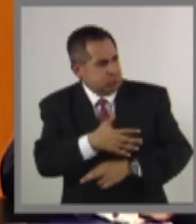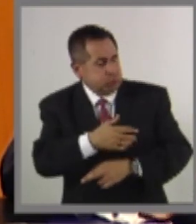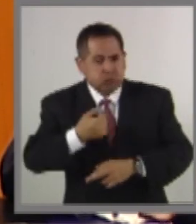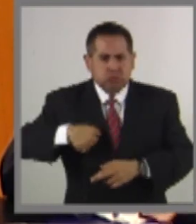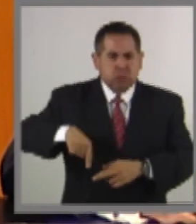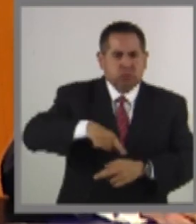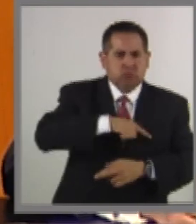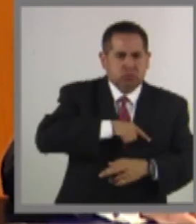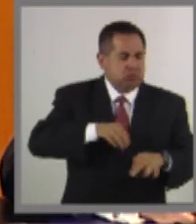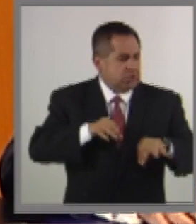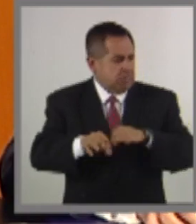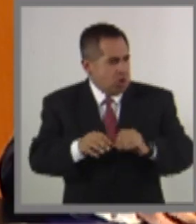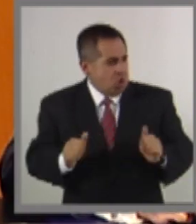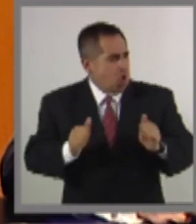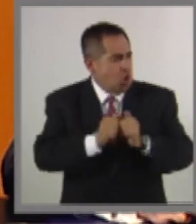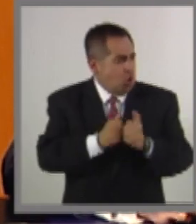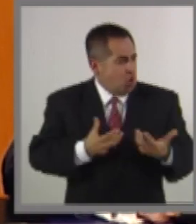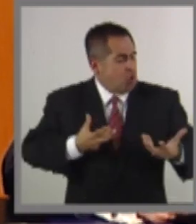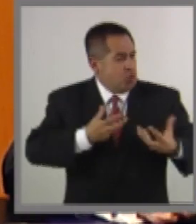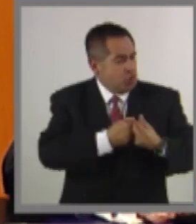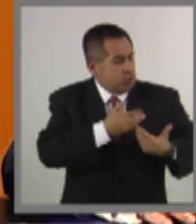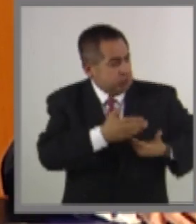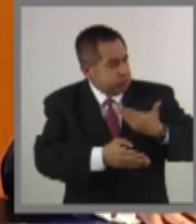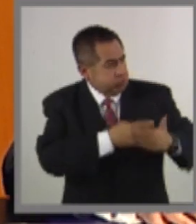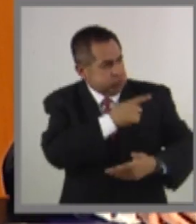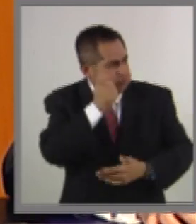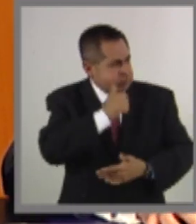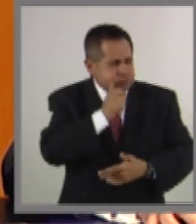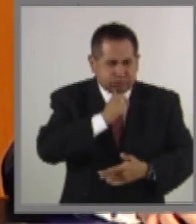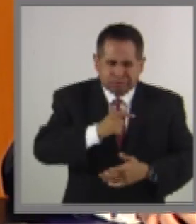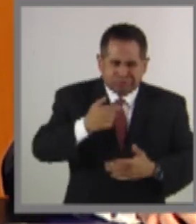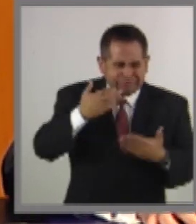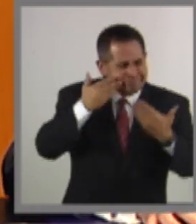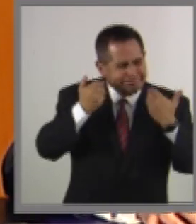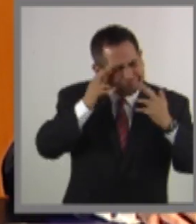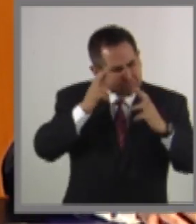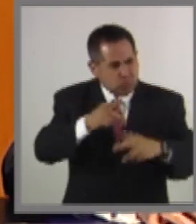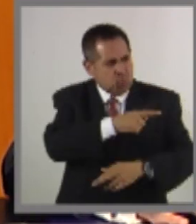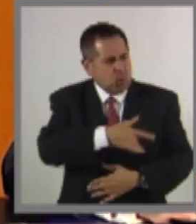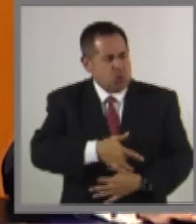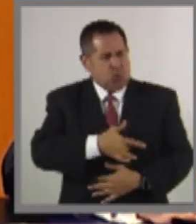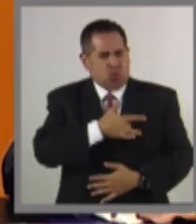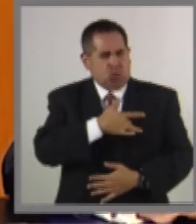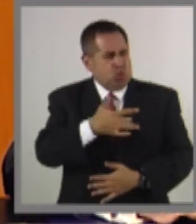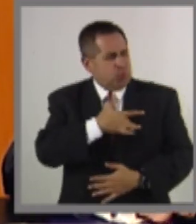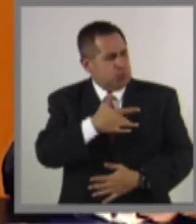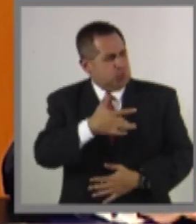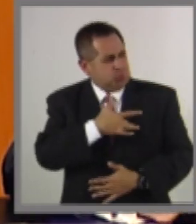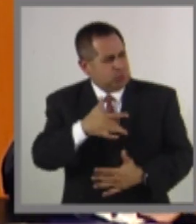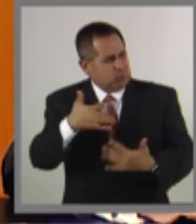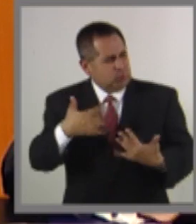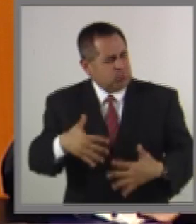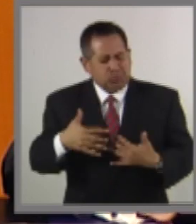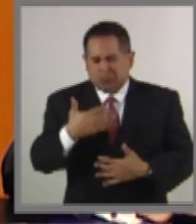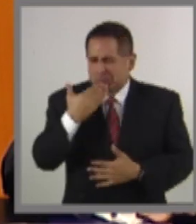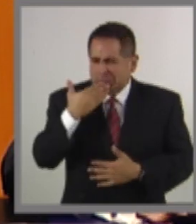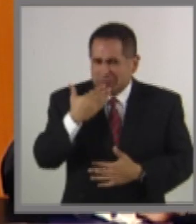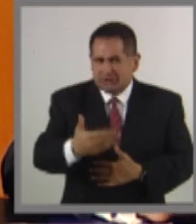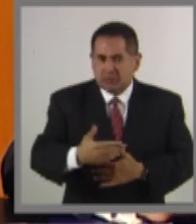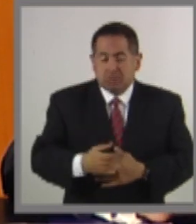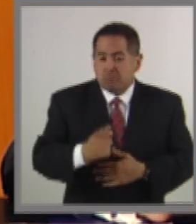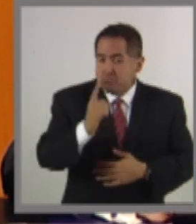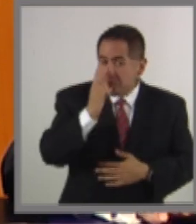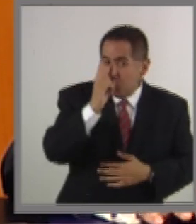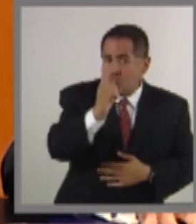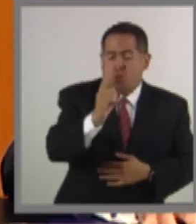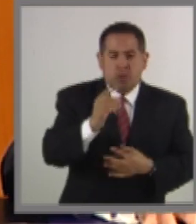que hemos trabajado y transitado toda esta ruta contigo. Ese humanismo se deriva por muchas razones, pero una de ellas,